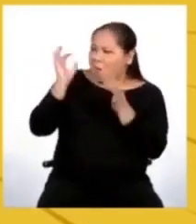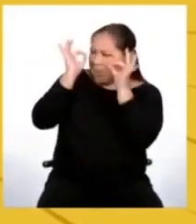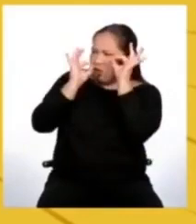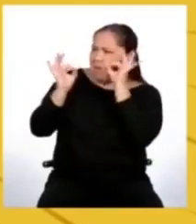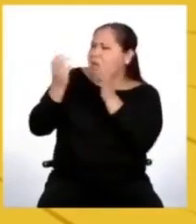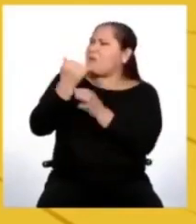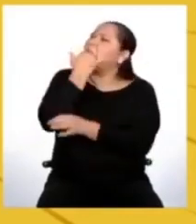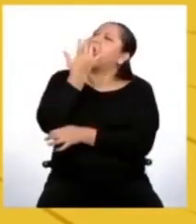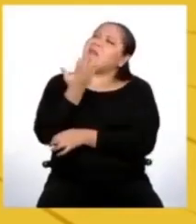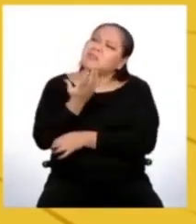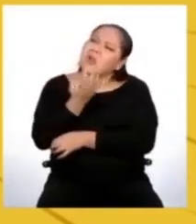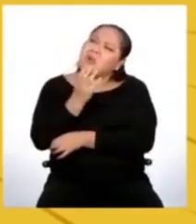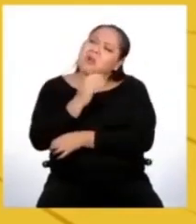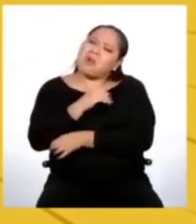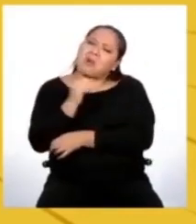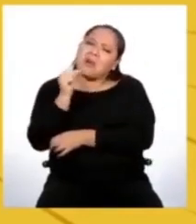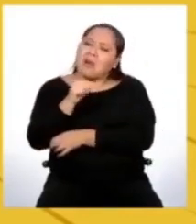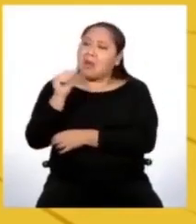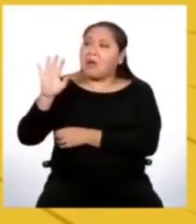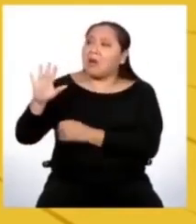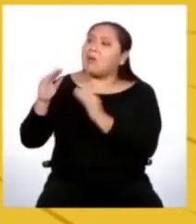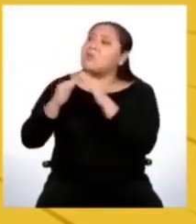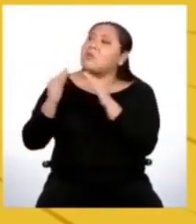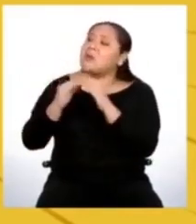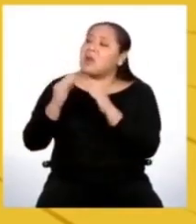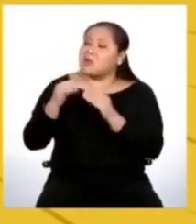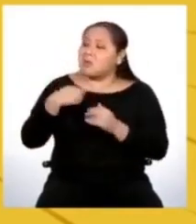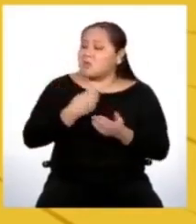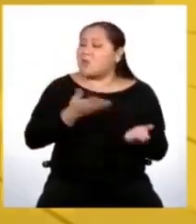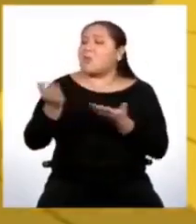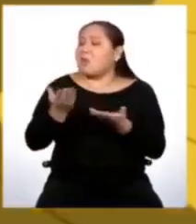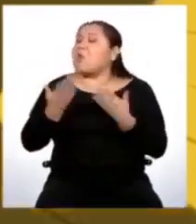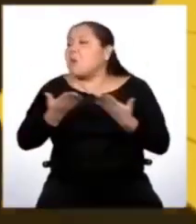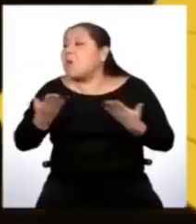distraído. Oye, por si acaso avisa en tu casa que estoy haciendo reparto a domicilio.